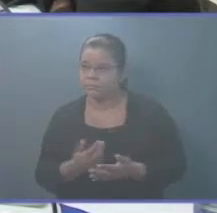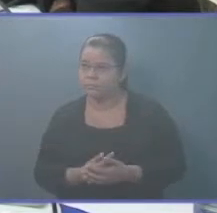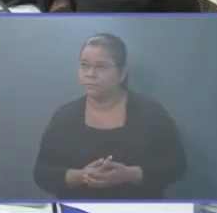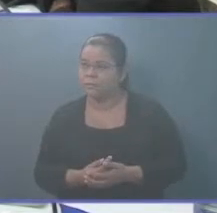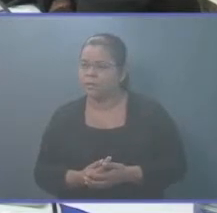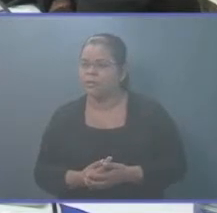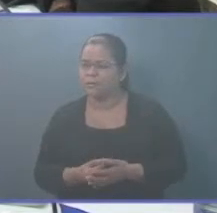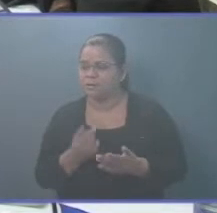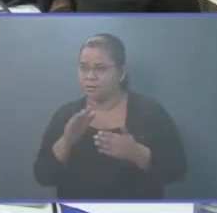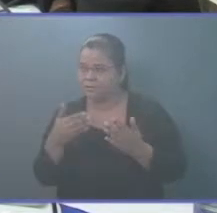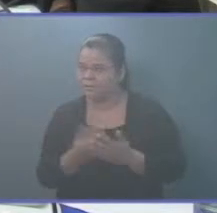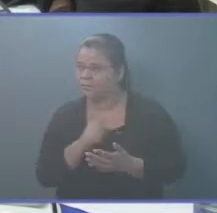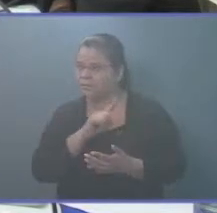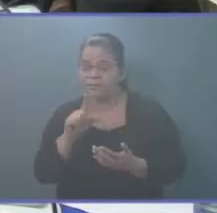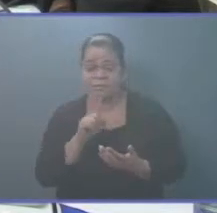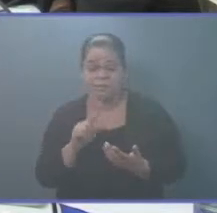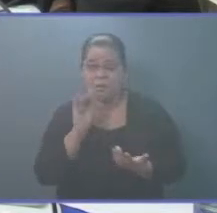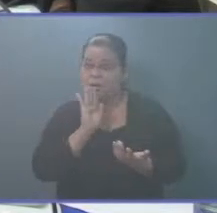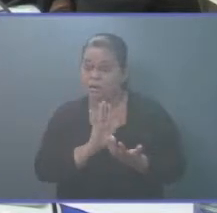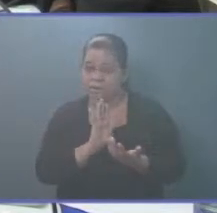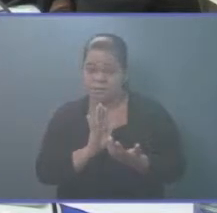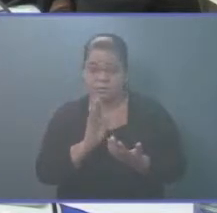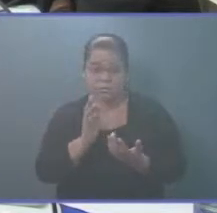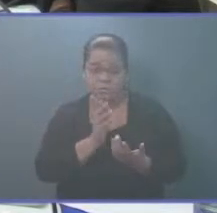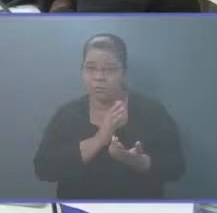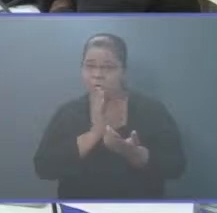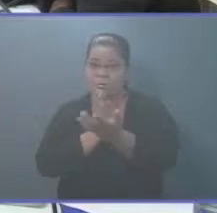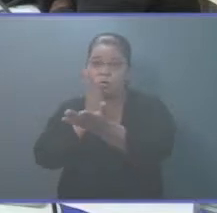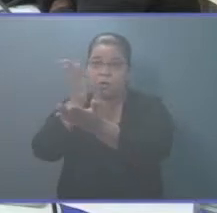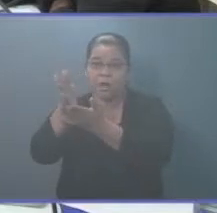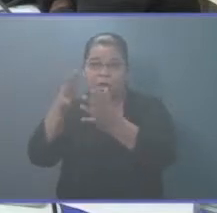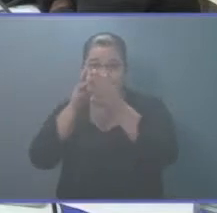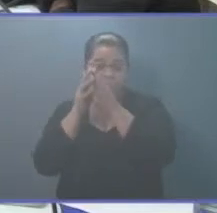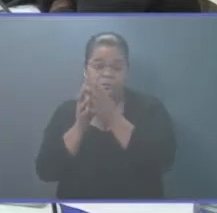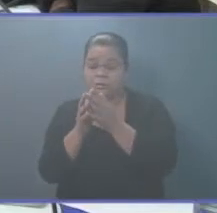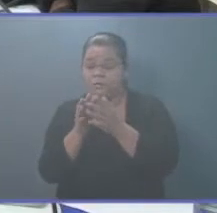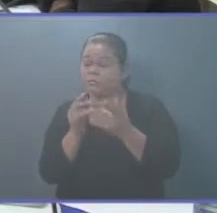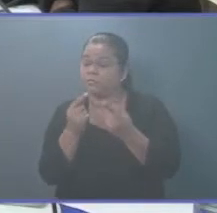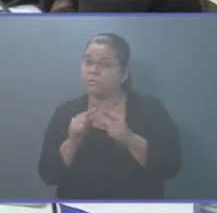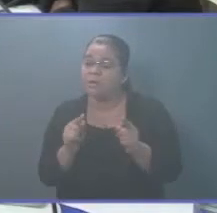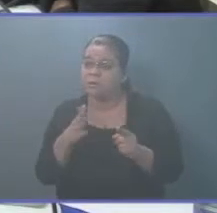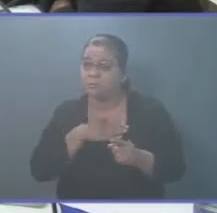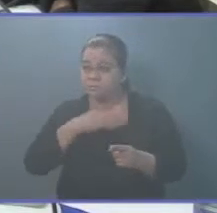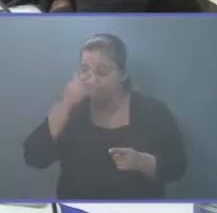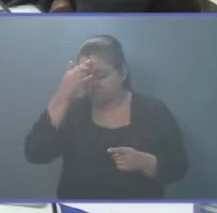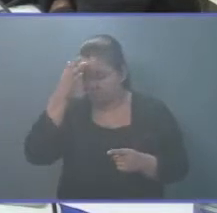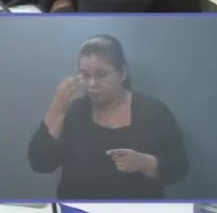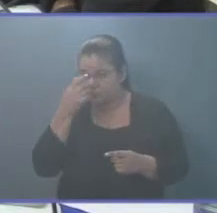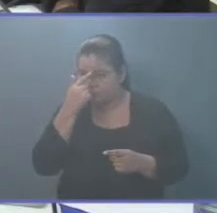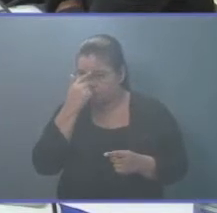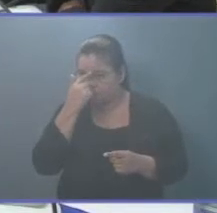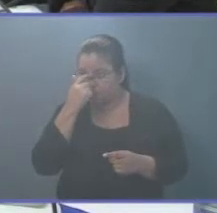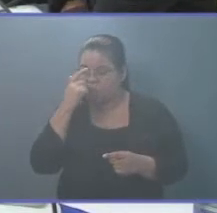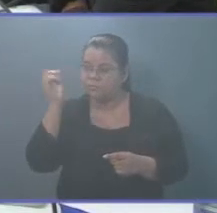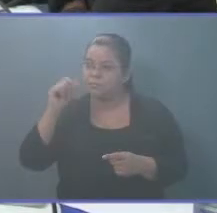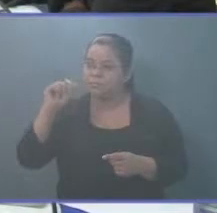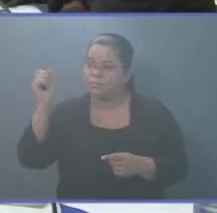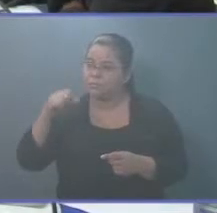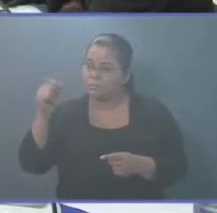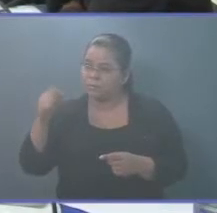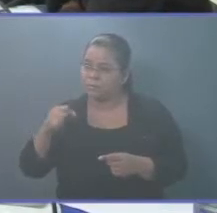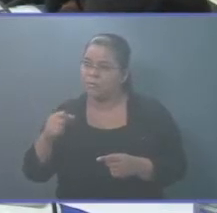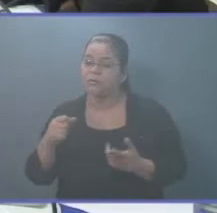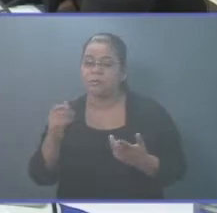a llegar a su destino, sino que entonces, o sea que a mi juicio sí